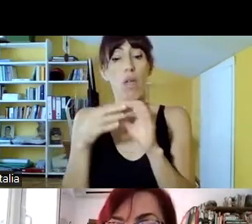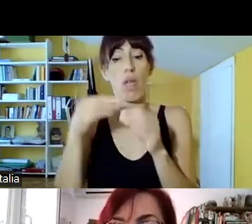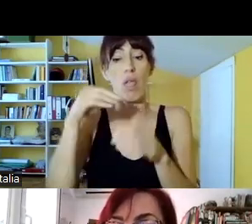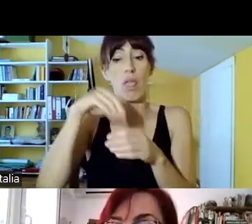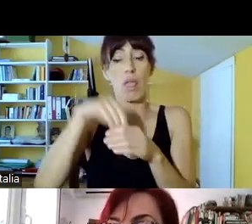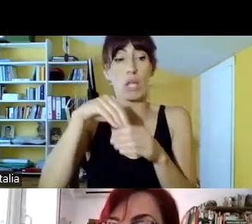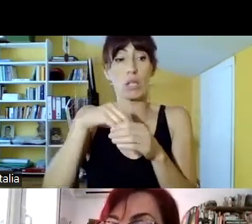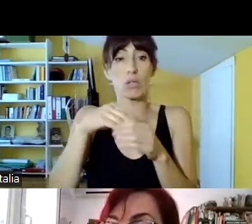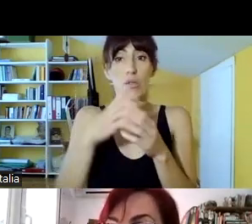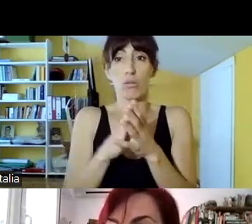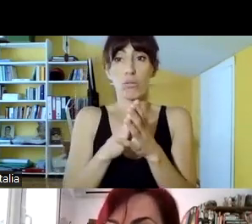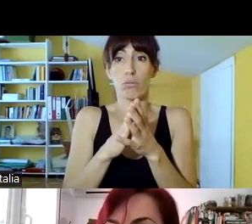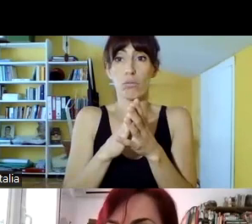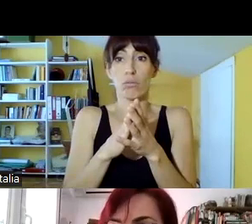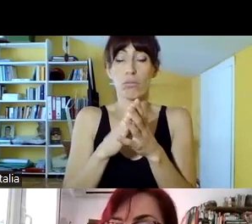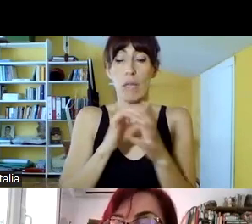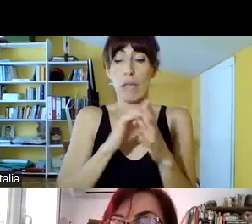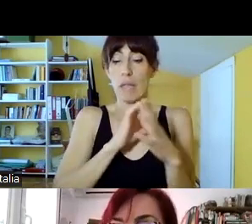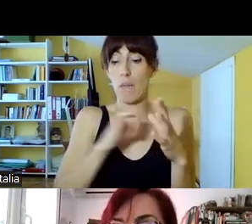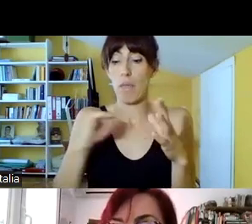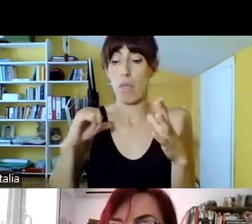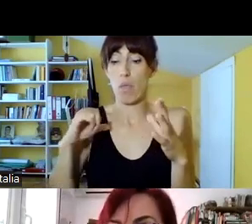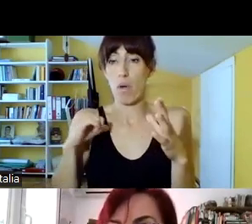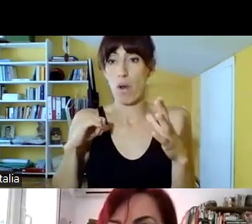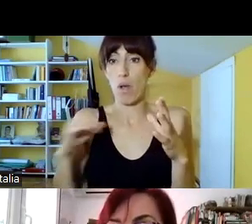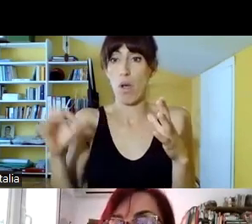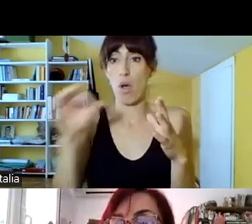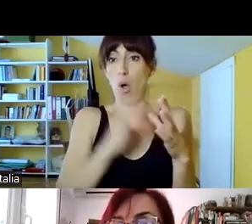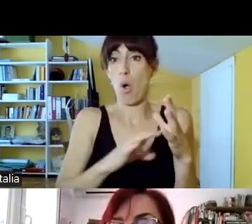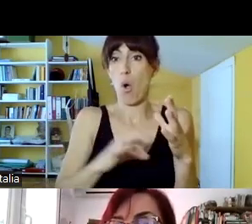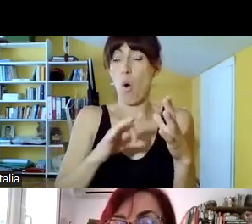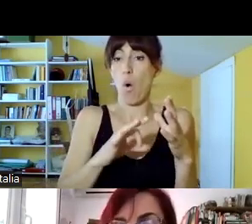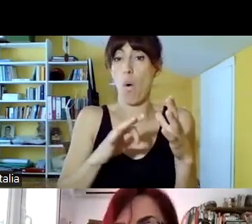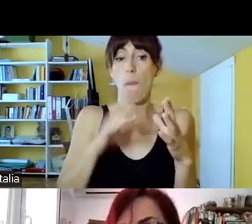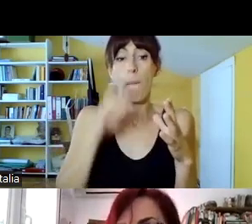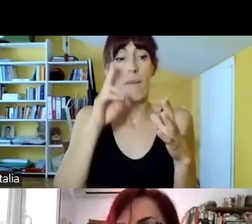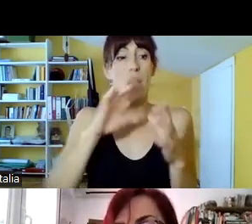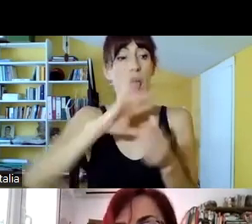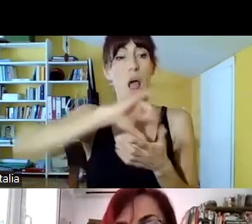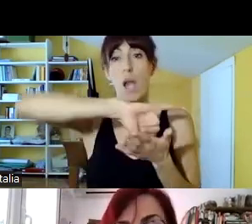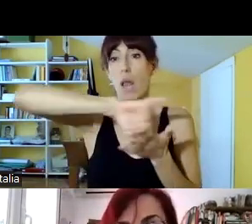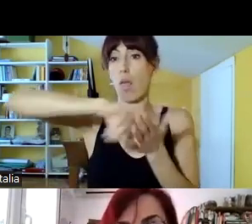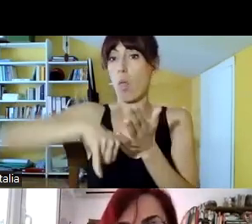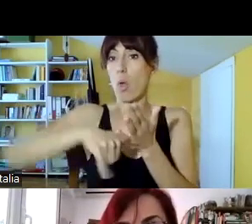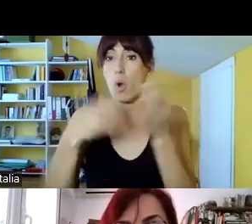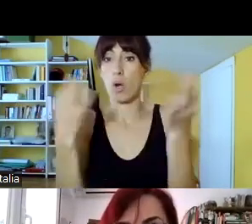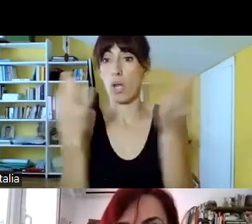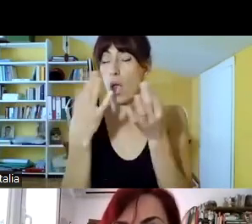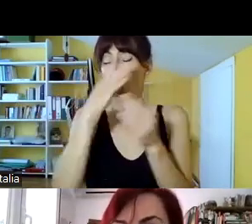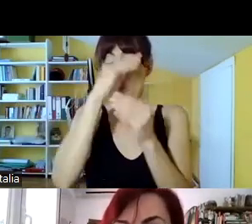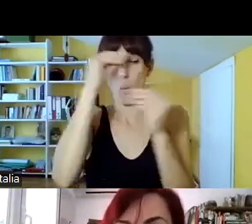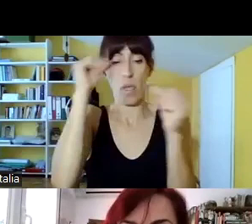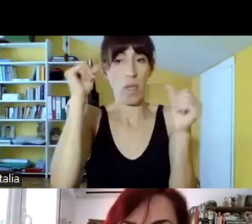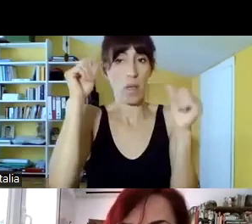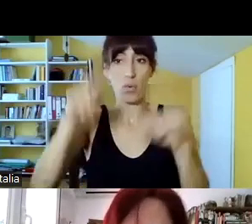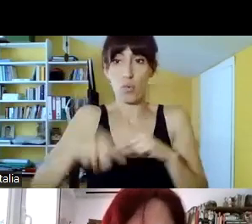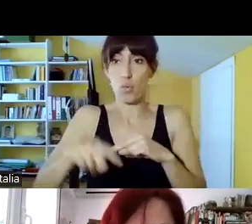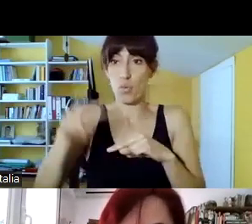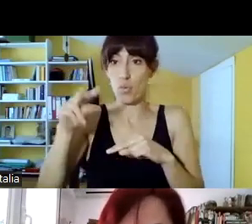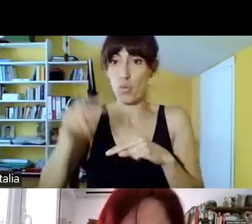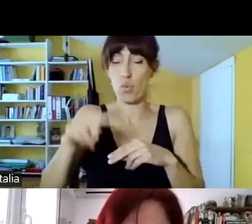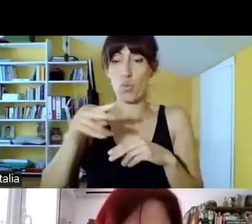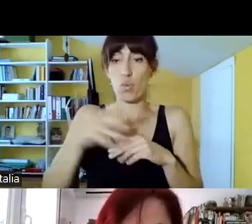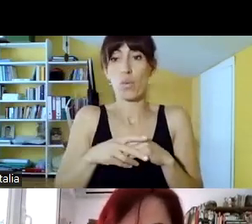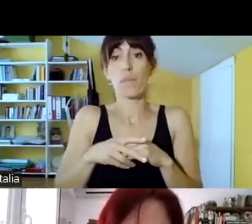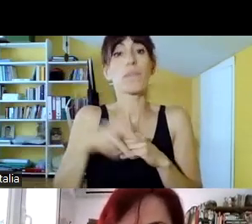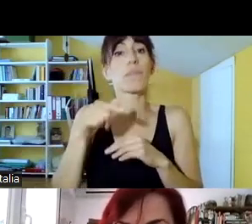individual, pero tener muy presente todo lo que hay alrededor y no olvidar nunca todo lo que hay alrededor, ¿no? Y aquí doy